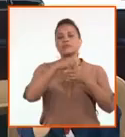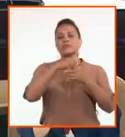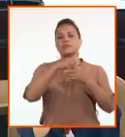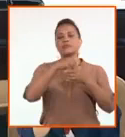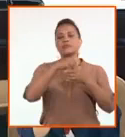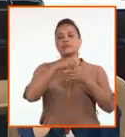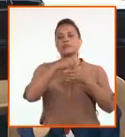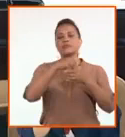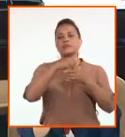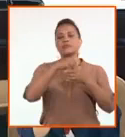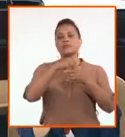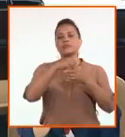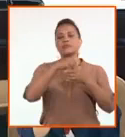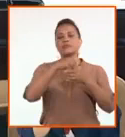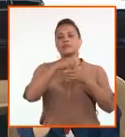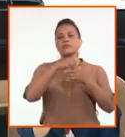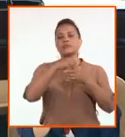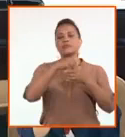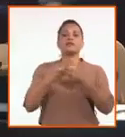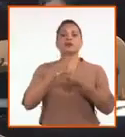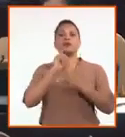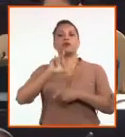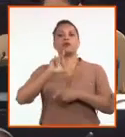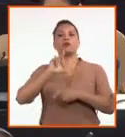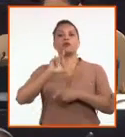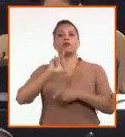generando un movimiento cultural que contribuya a la